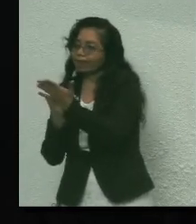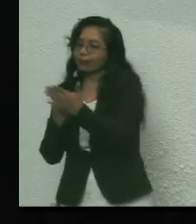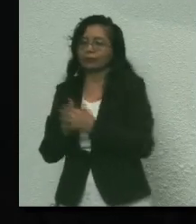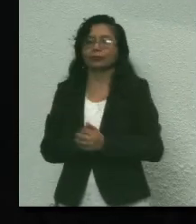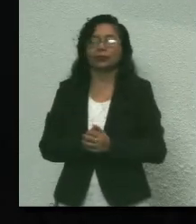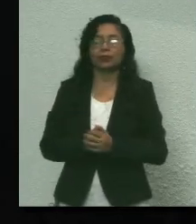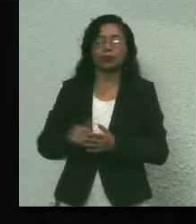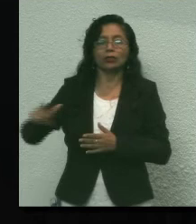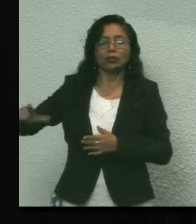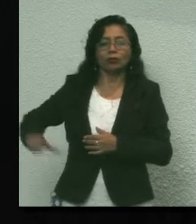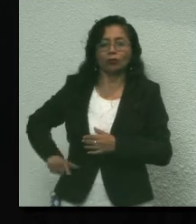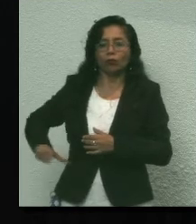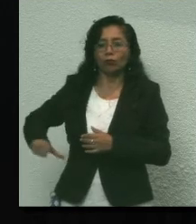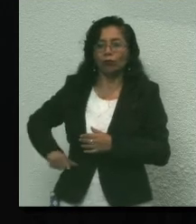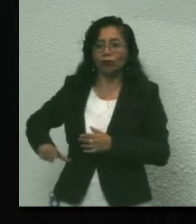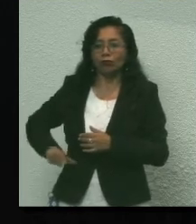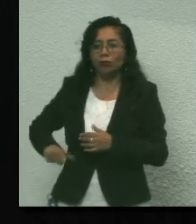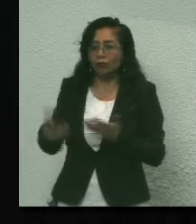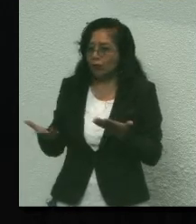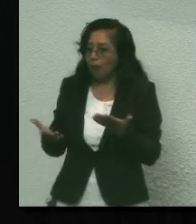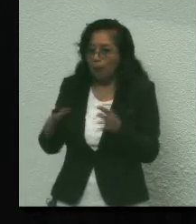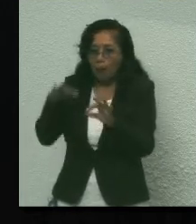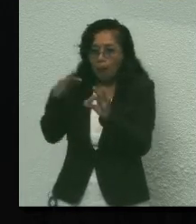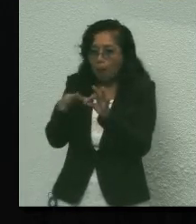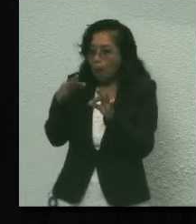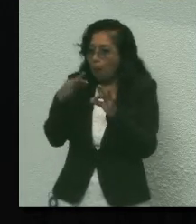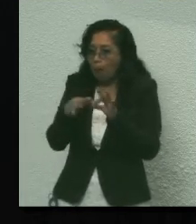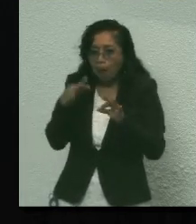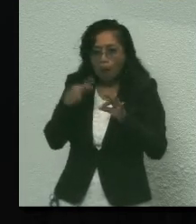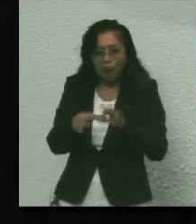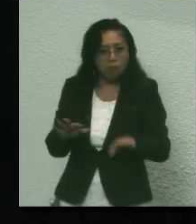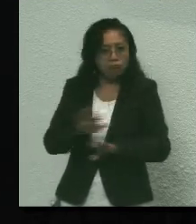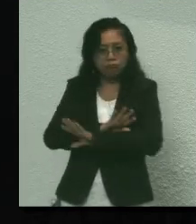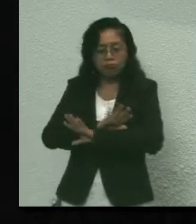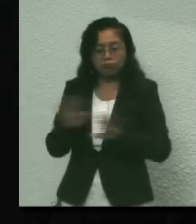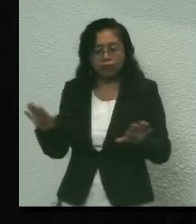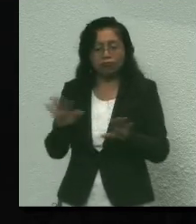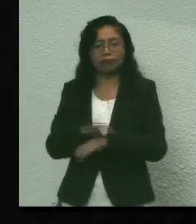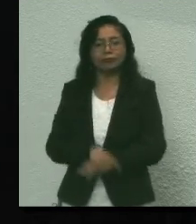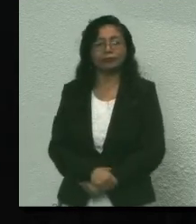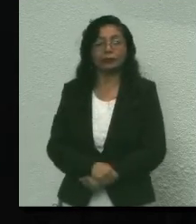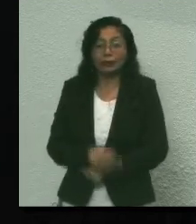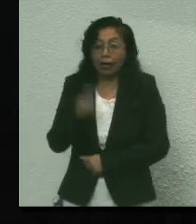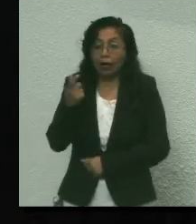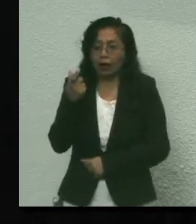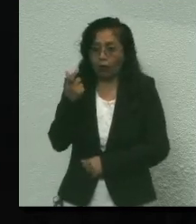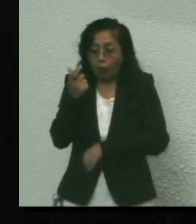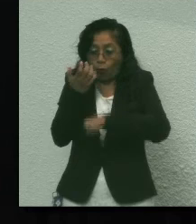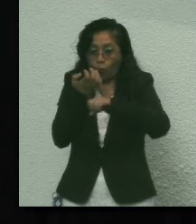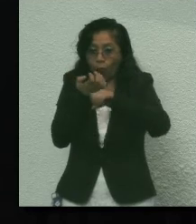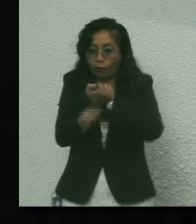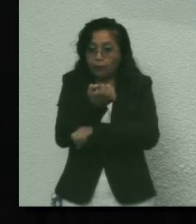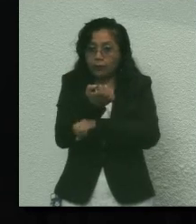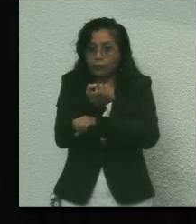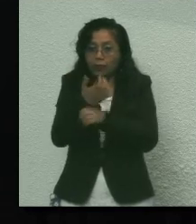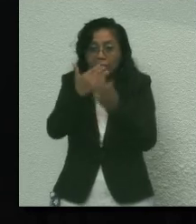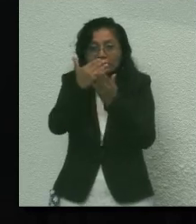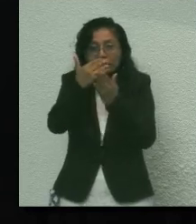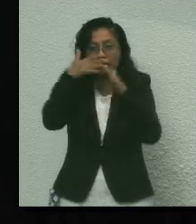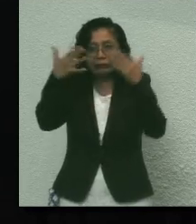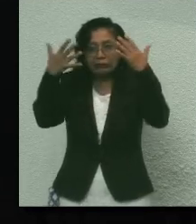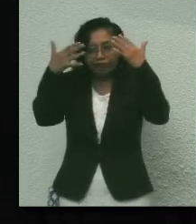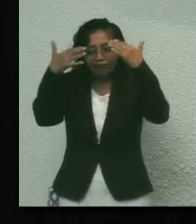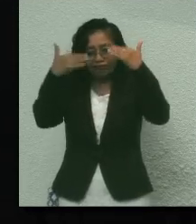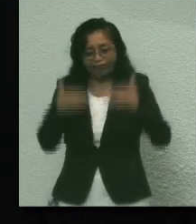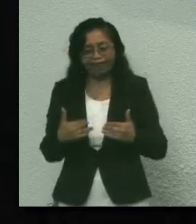un gobierno que se negó a cumplir lo pactado en campaña. La economía estatal se desploma sin